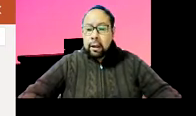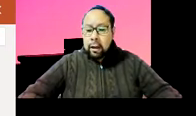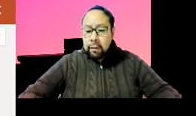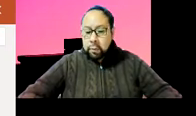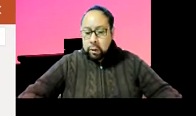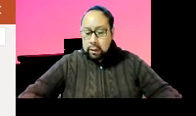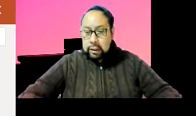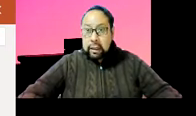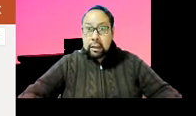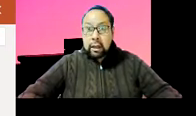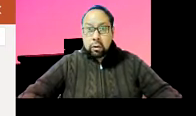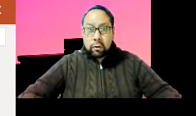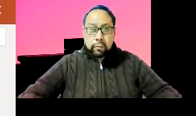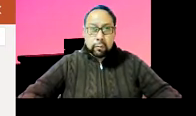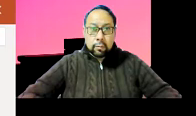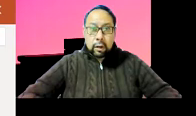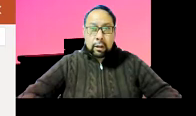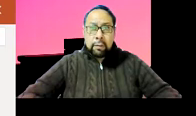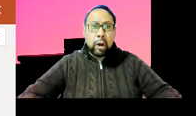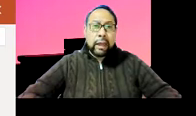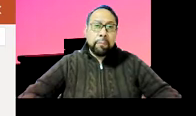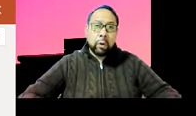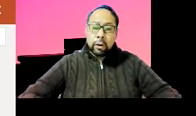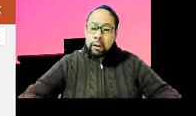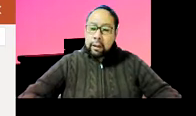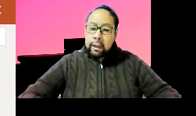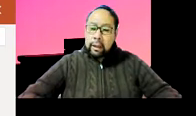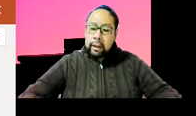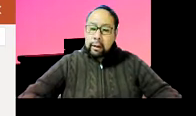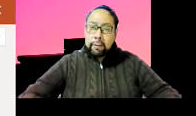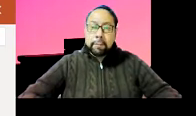fuerza. Le podría decir, sí es cierto. Pues así, por ejemplo,